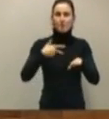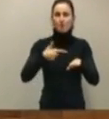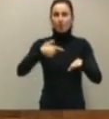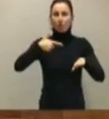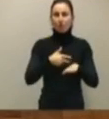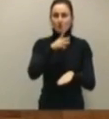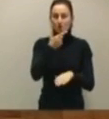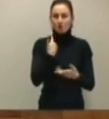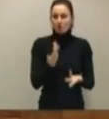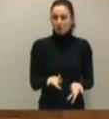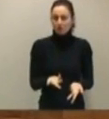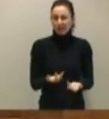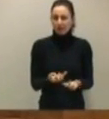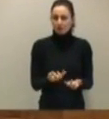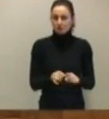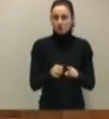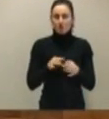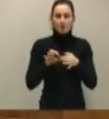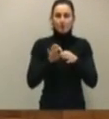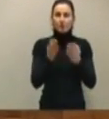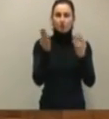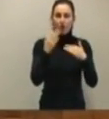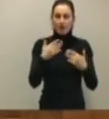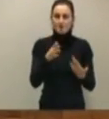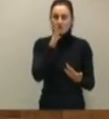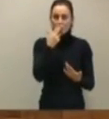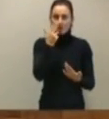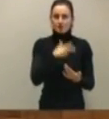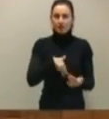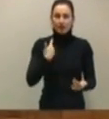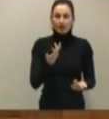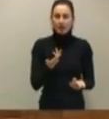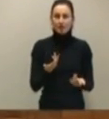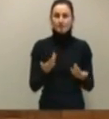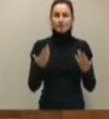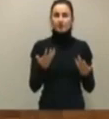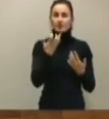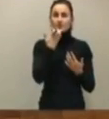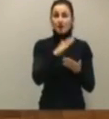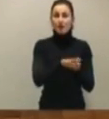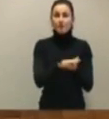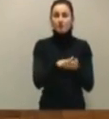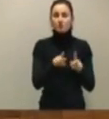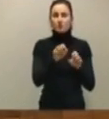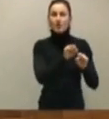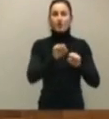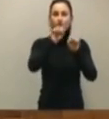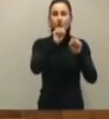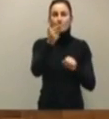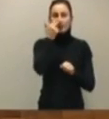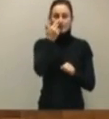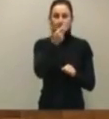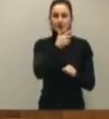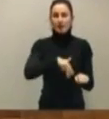resulta una actitud política nada acorde con el interés general. Si por ello entendemos defender los intereses de los asturianos